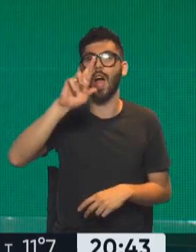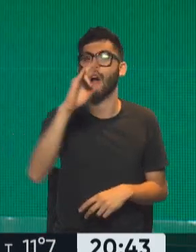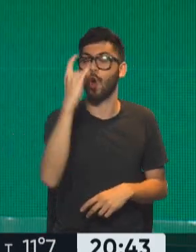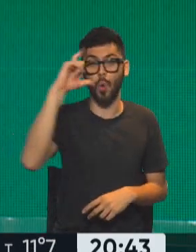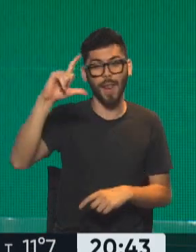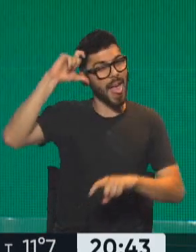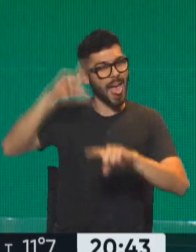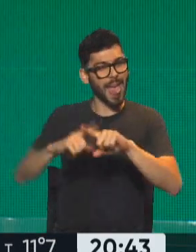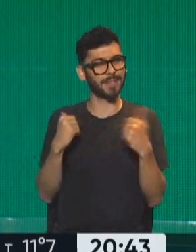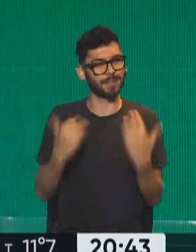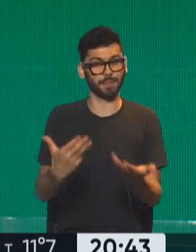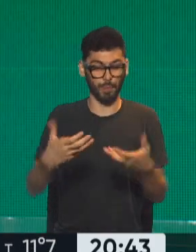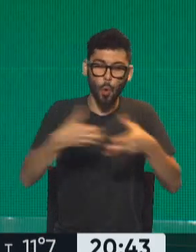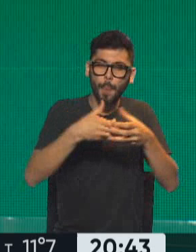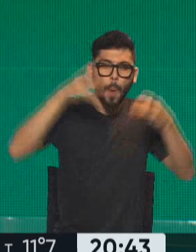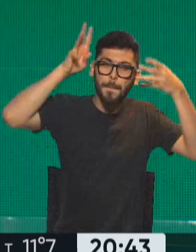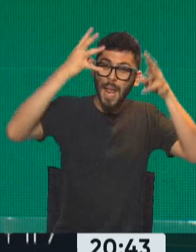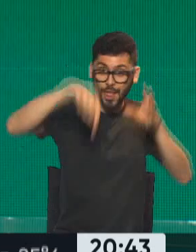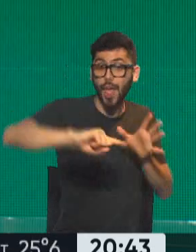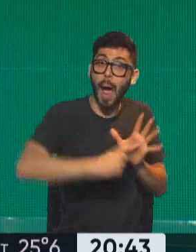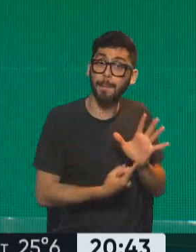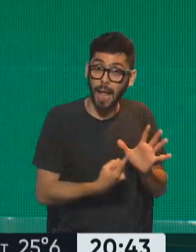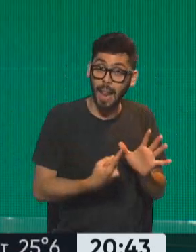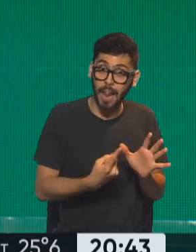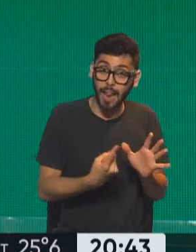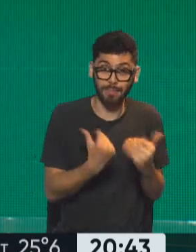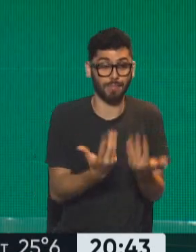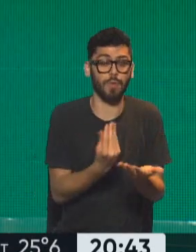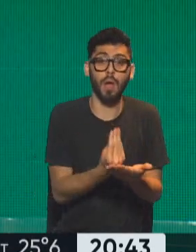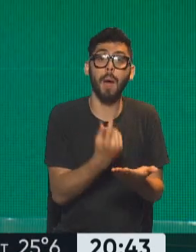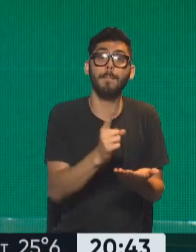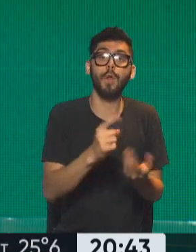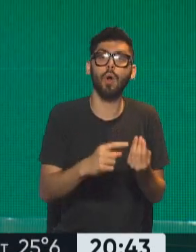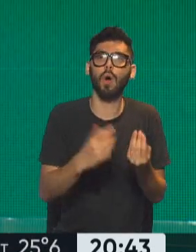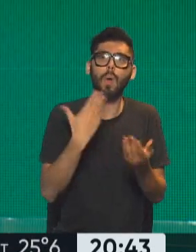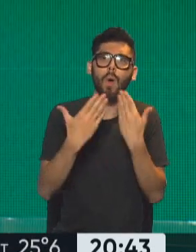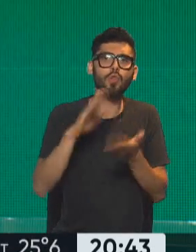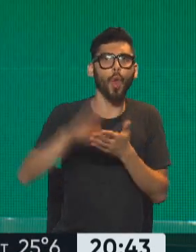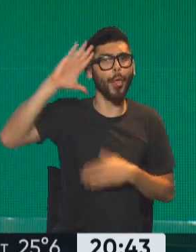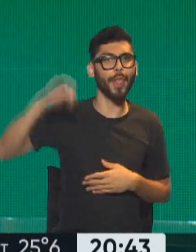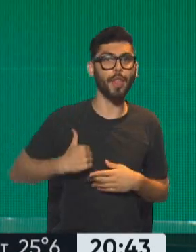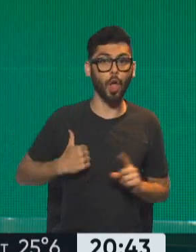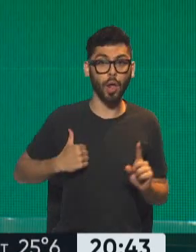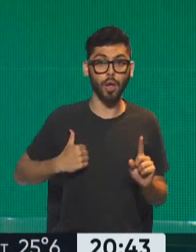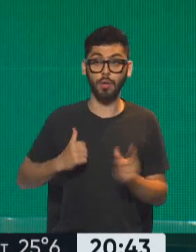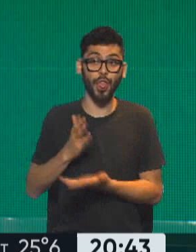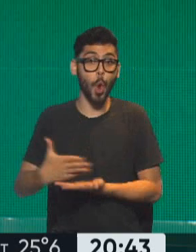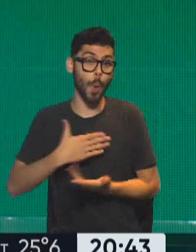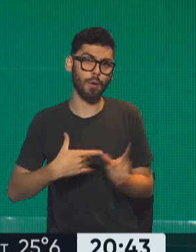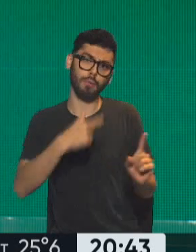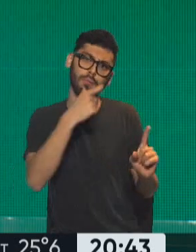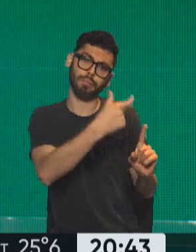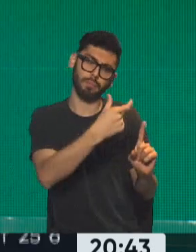candidata diputada por el partido mi ley aquí en la ciudad de buenos aires pero apología de la dictadura fue repudiada por los derechos humanos